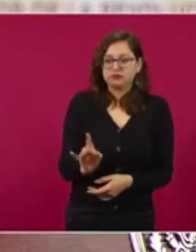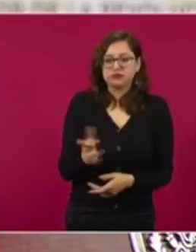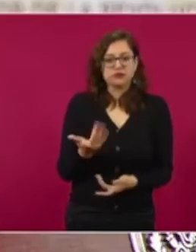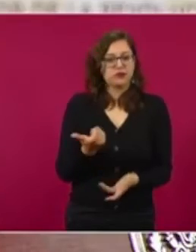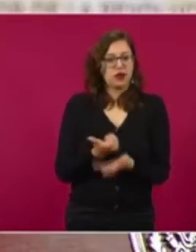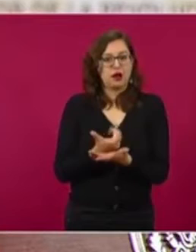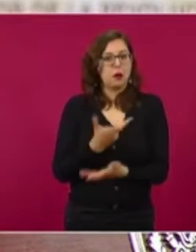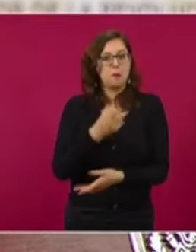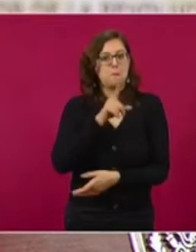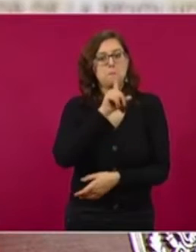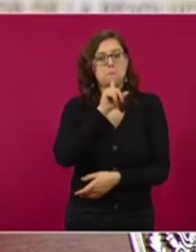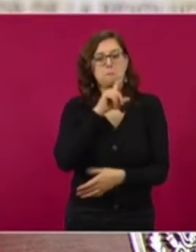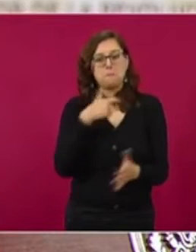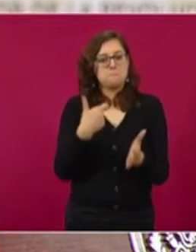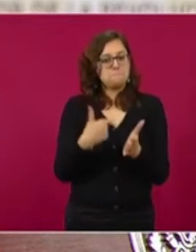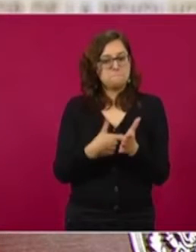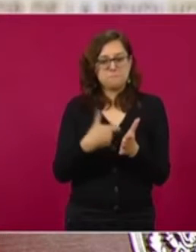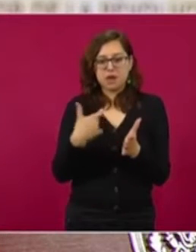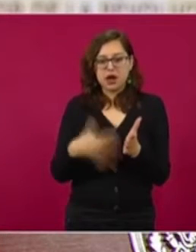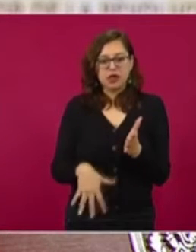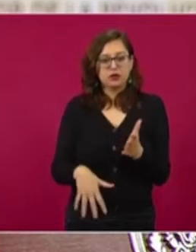reducidos.